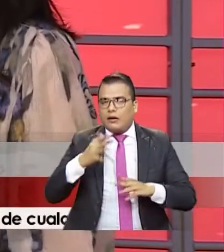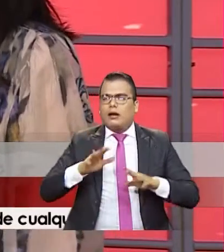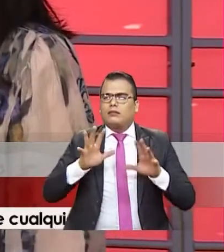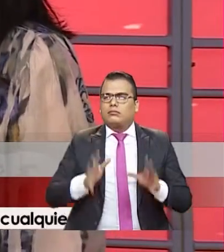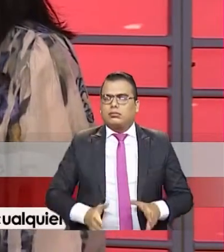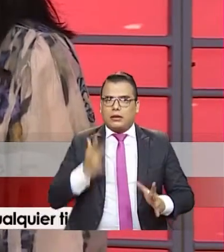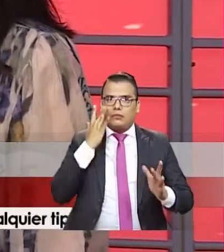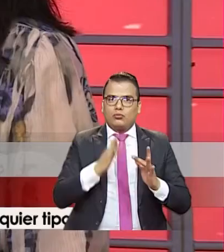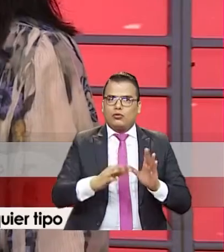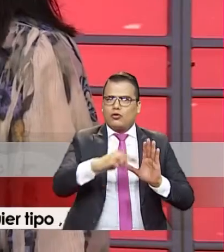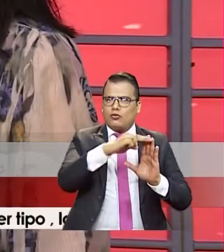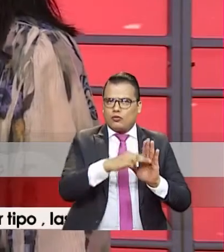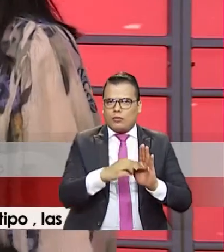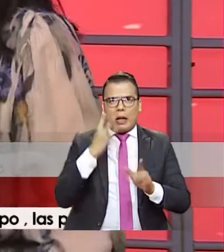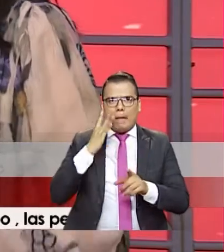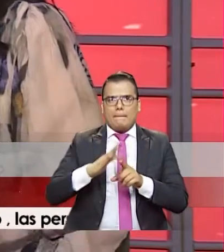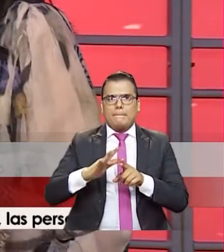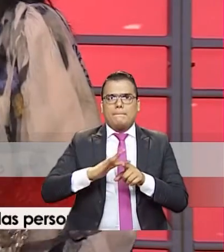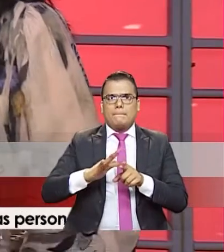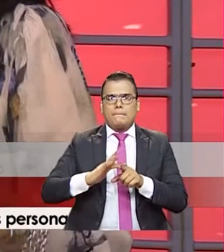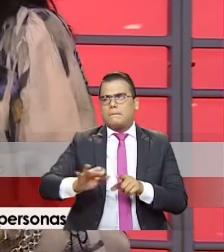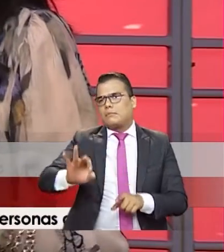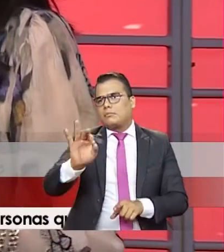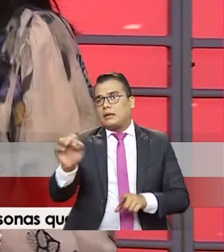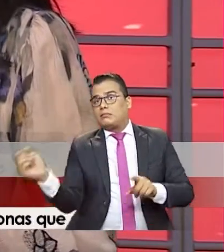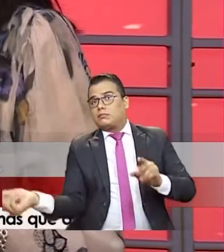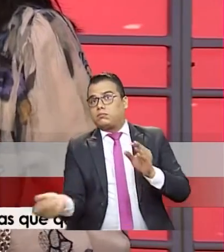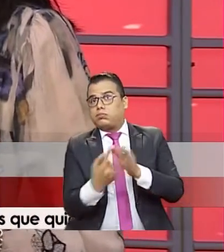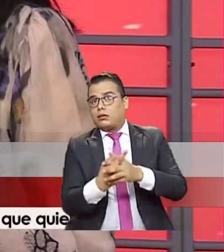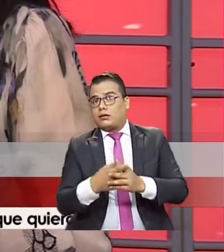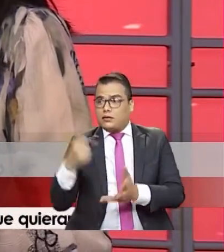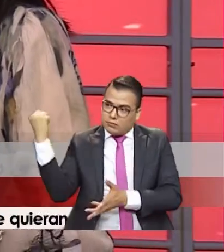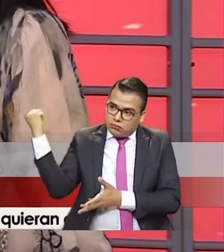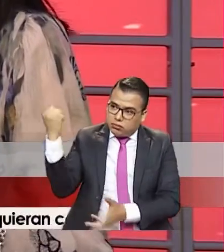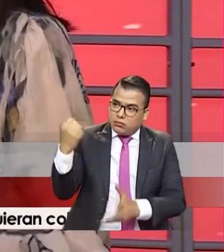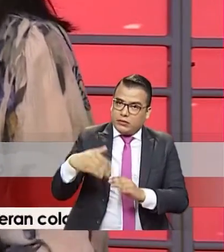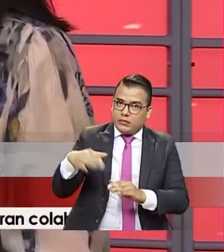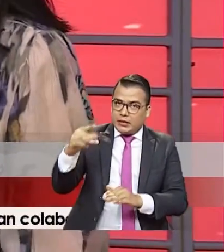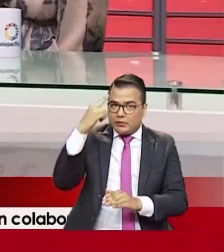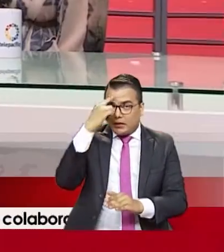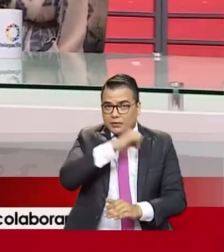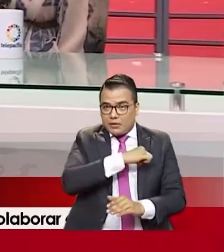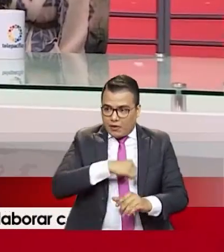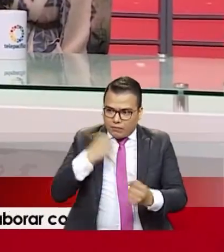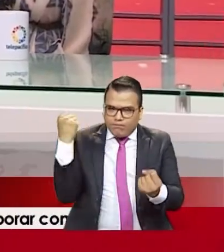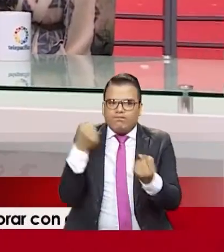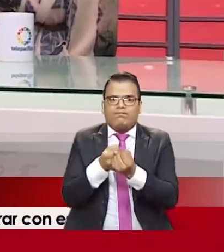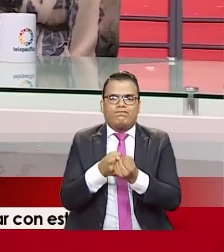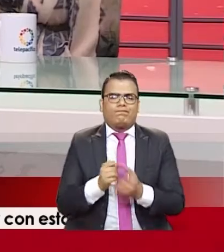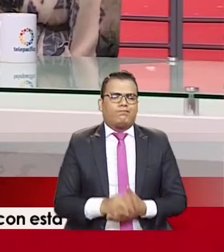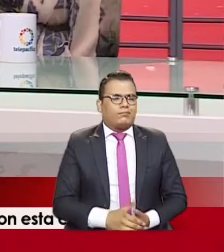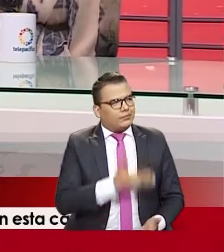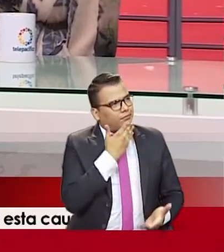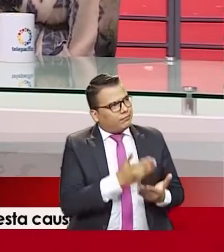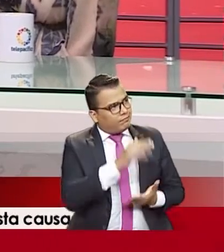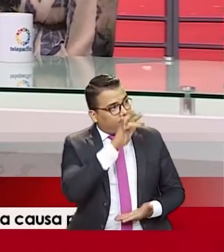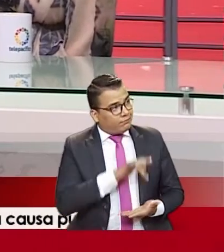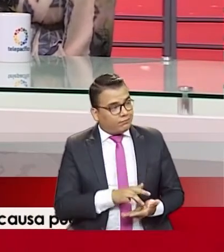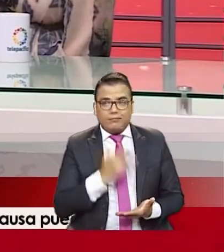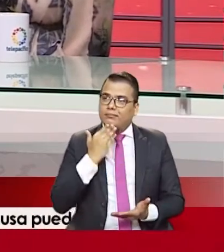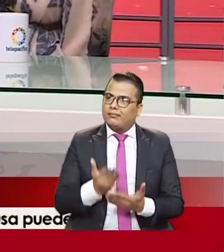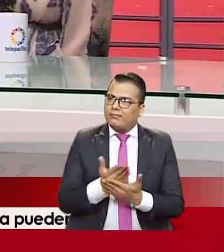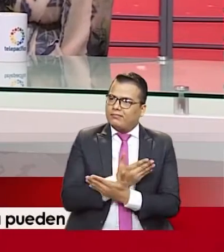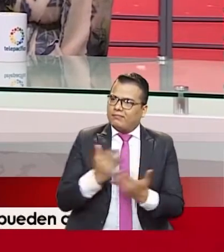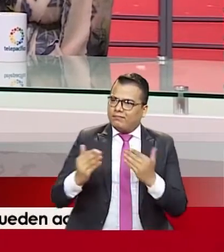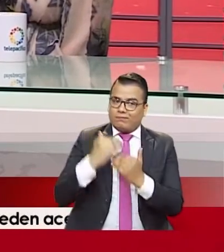necesaria para que nosotros logremos re impulsar la inversión y sobre todo la inversión privada en este sector muchas gracias por estar con nosotros pues muchas